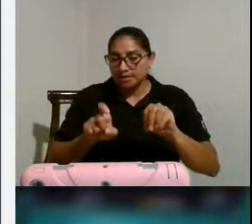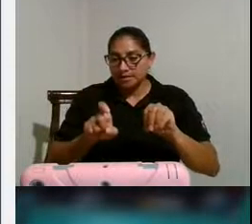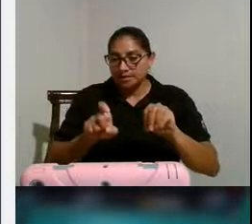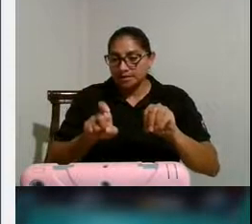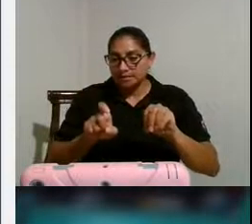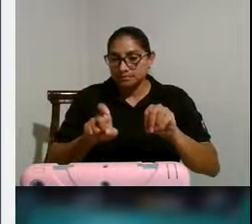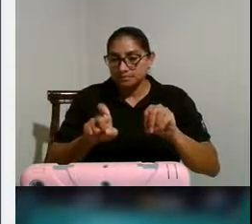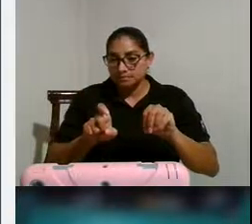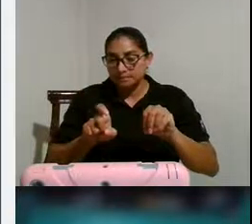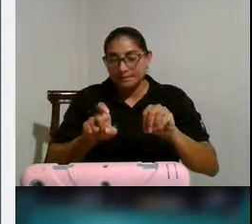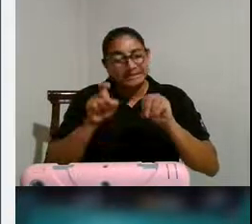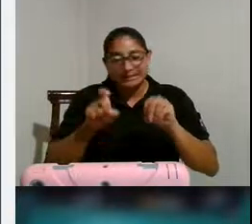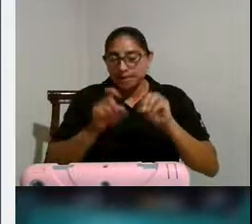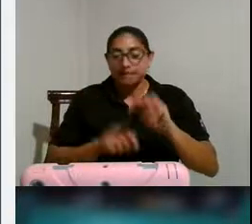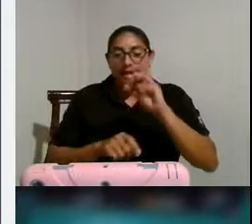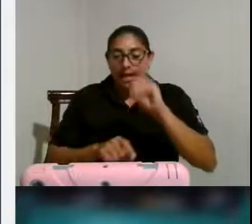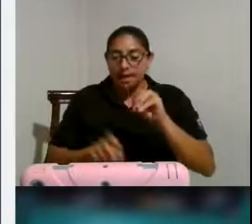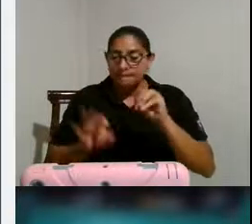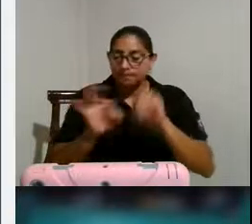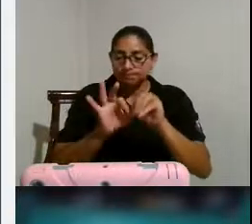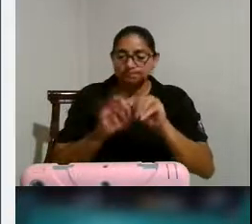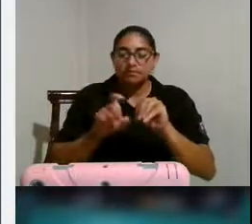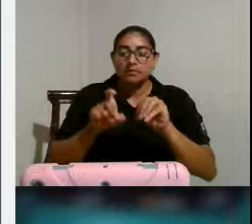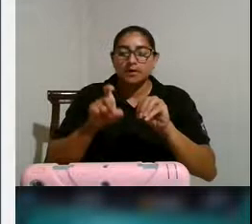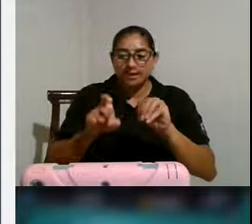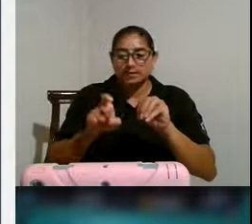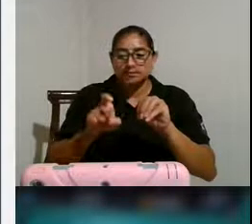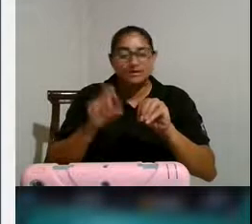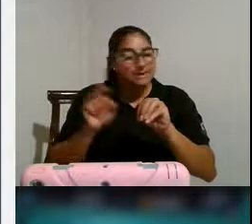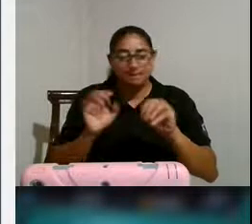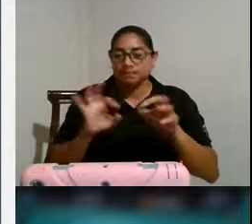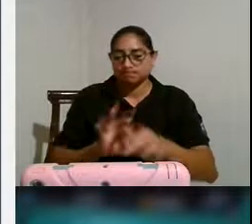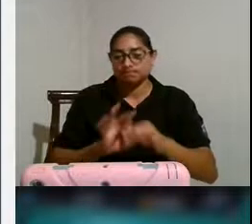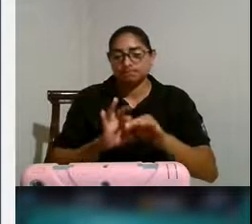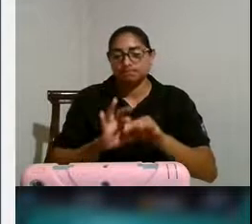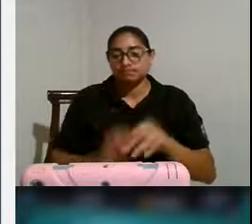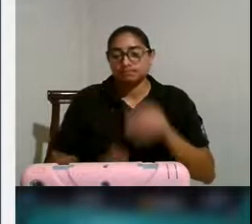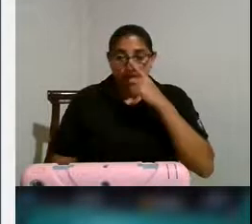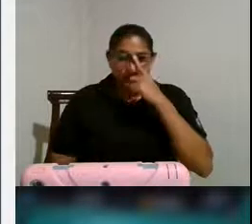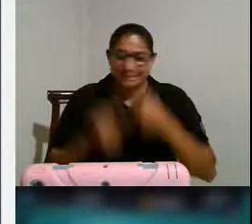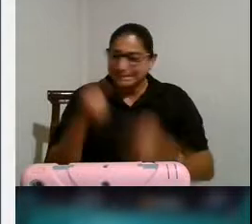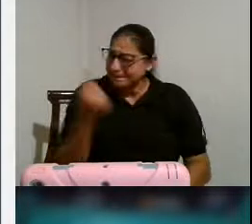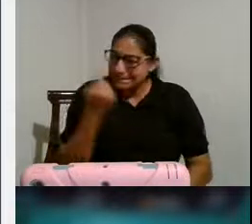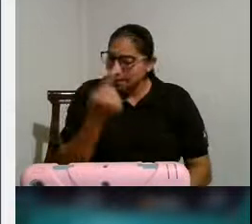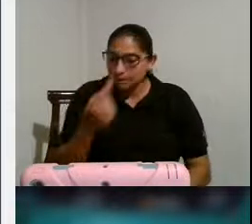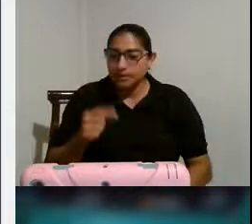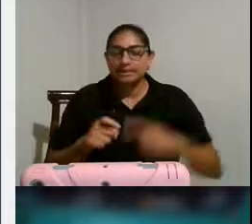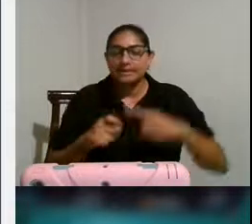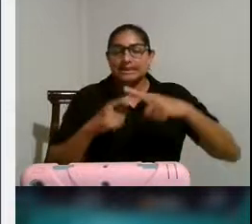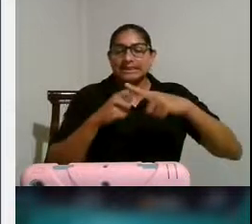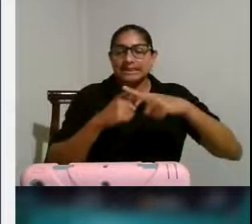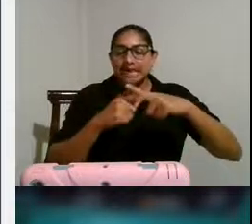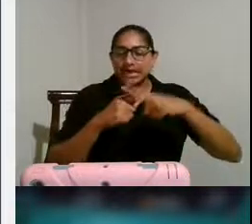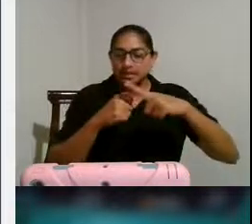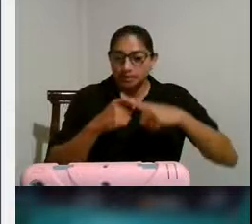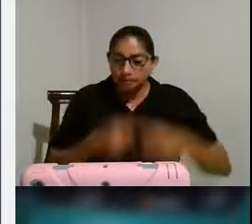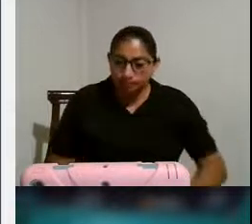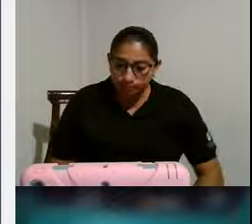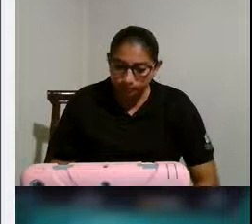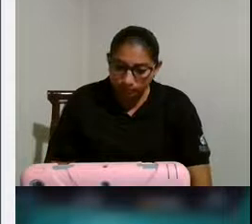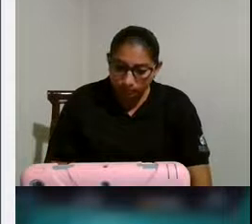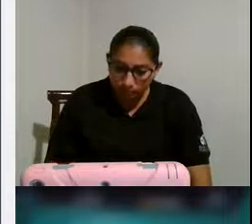demás valores en caso de que usted los necesite. Entonces, por eso sí, siempre que le pidan recta tangente, las dos variables tienen